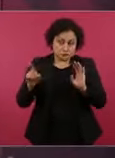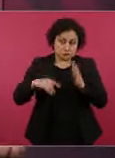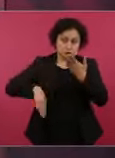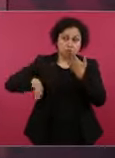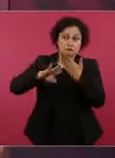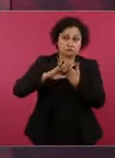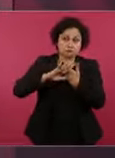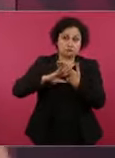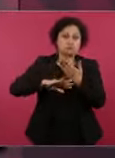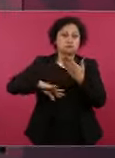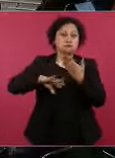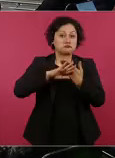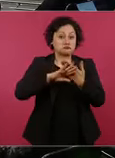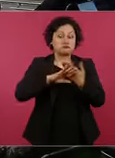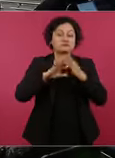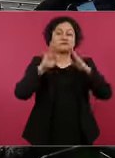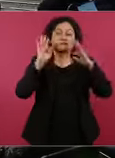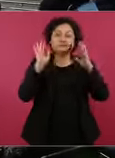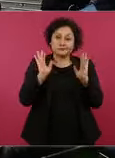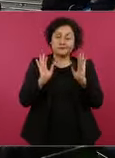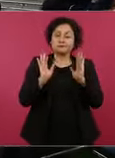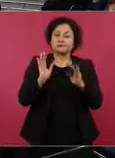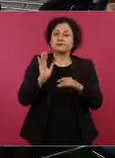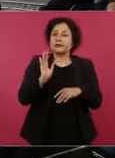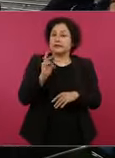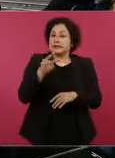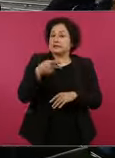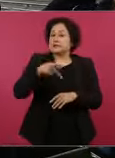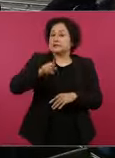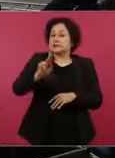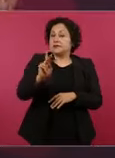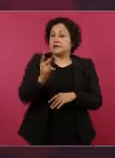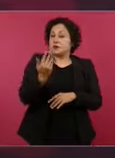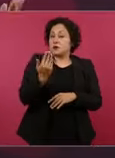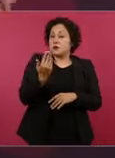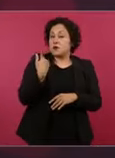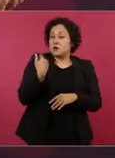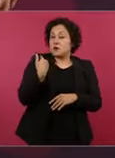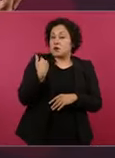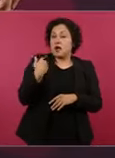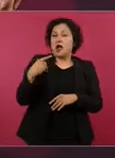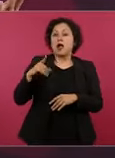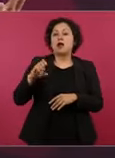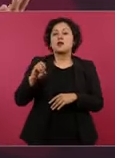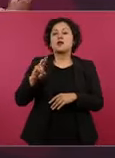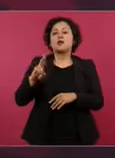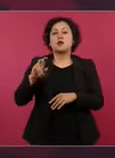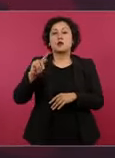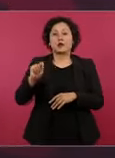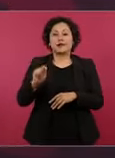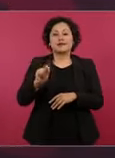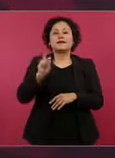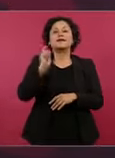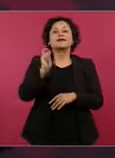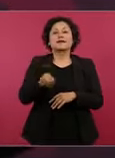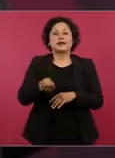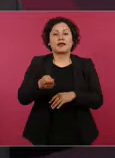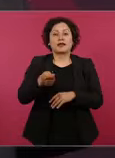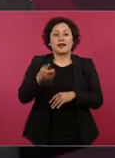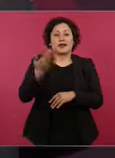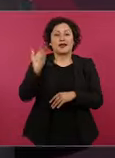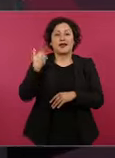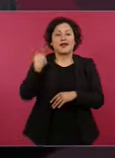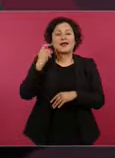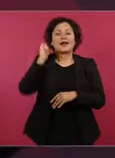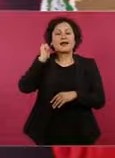uno de los últimos montajes que hizo Loret de Mola fue entrevistar también a un